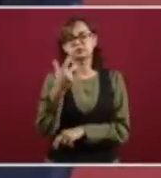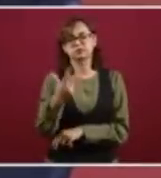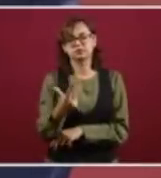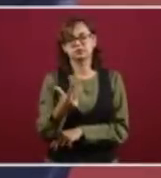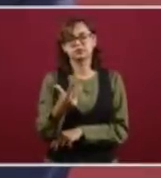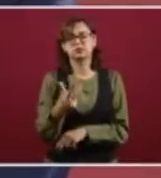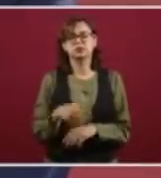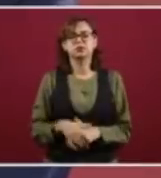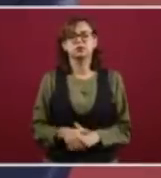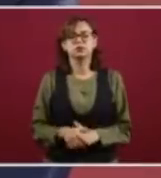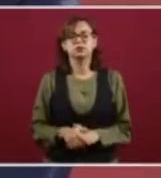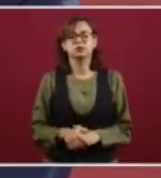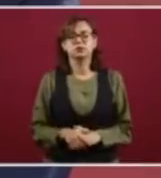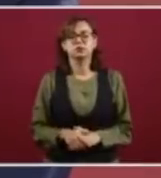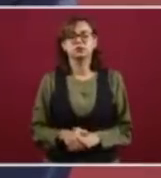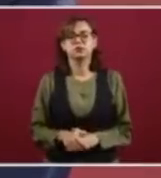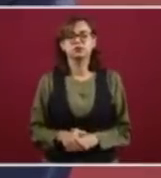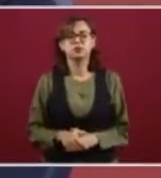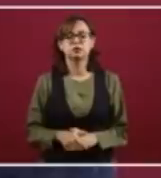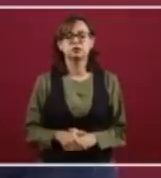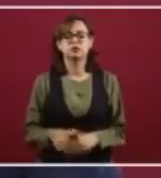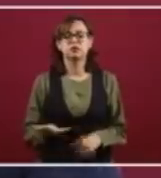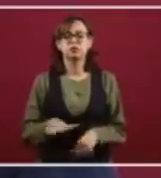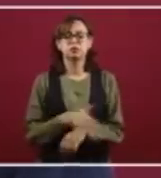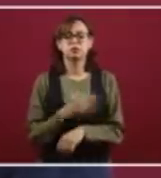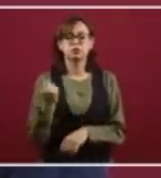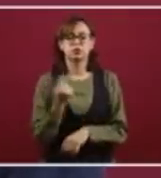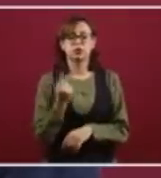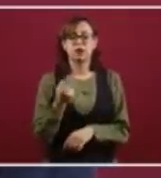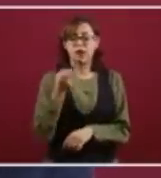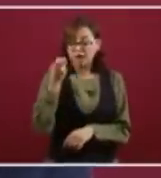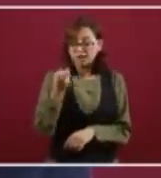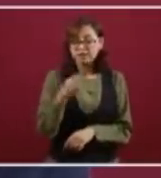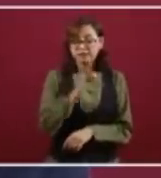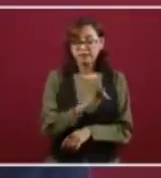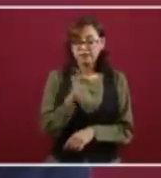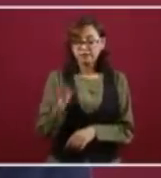porque pues es el inicio de una etapa nueva,